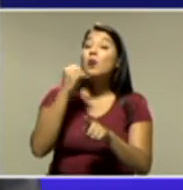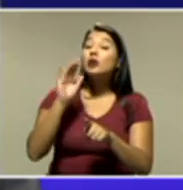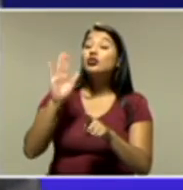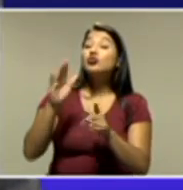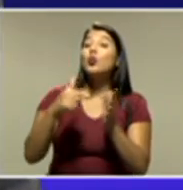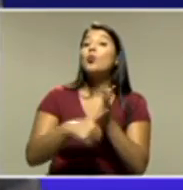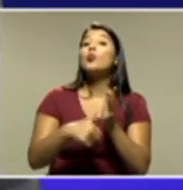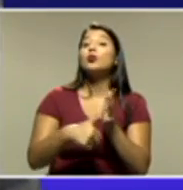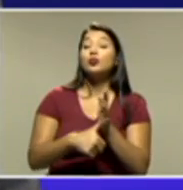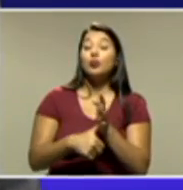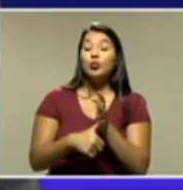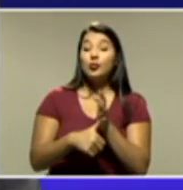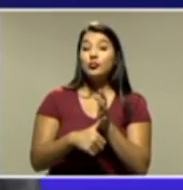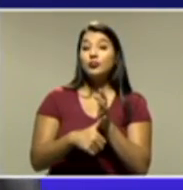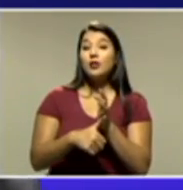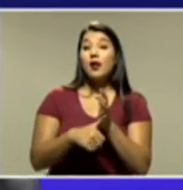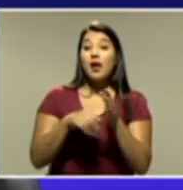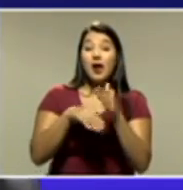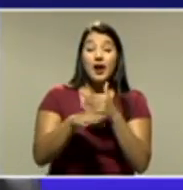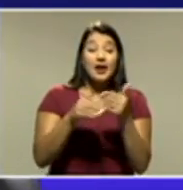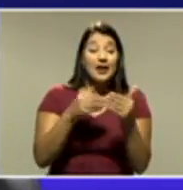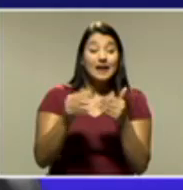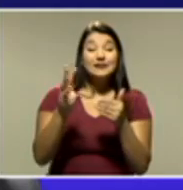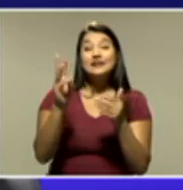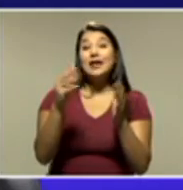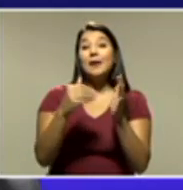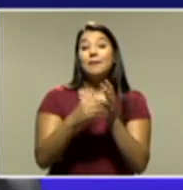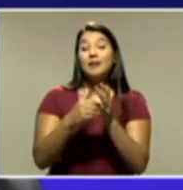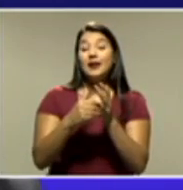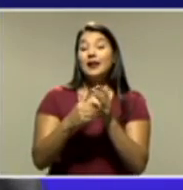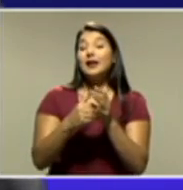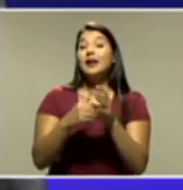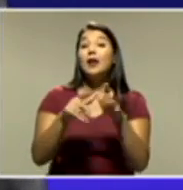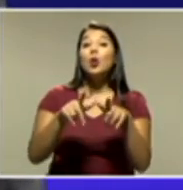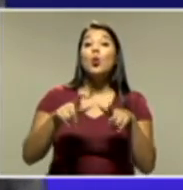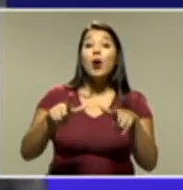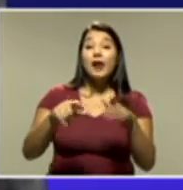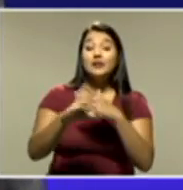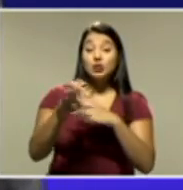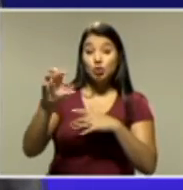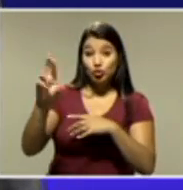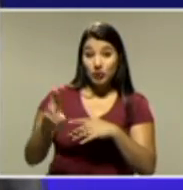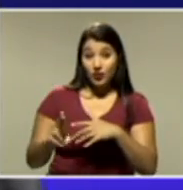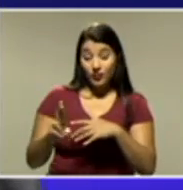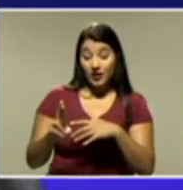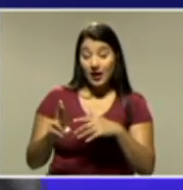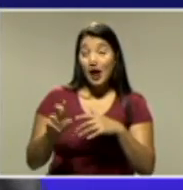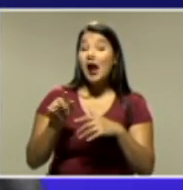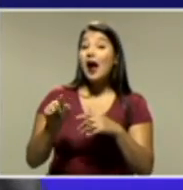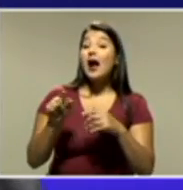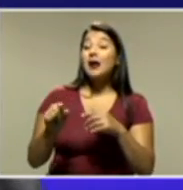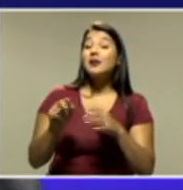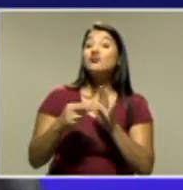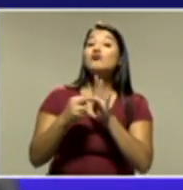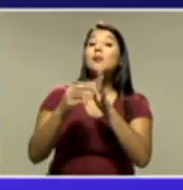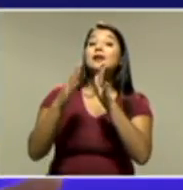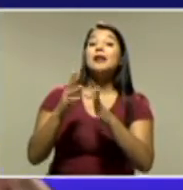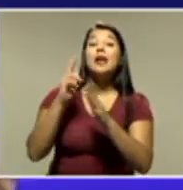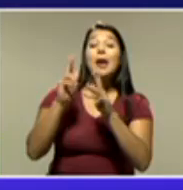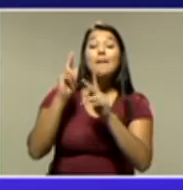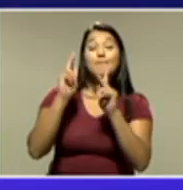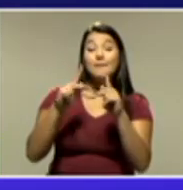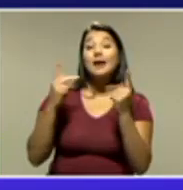emitirá en casi 6.000 juntas receptoras de votos, donde van a estar representantes de los partidos